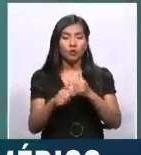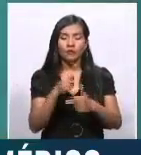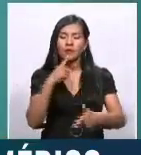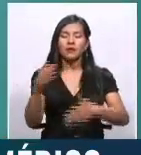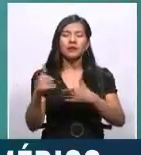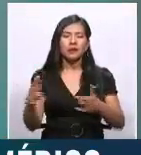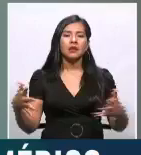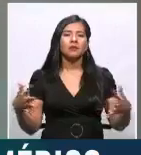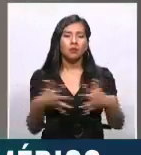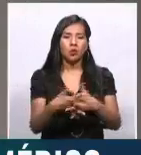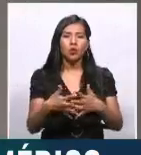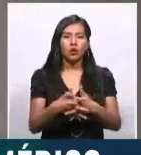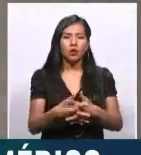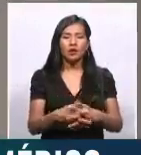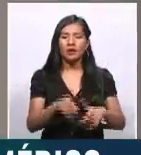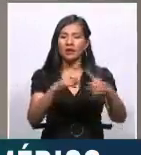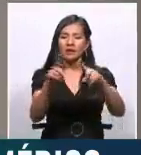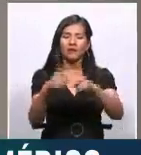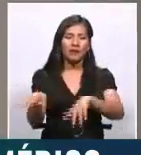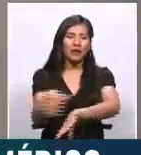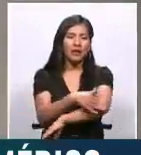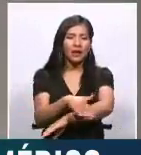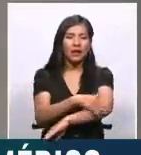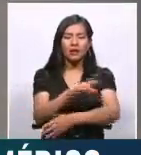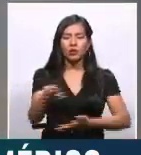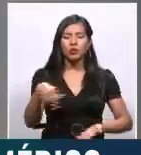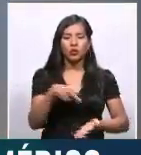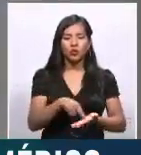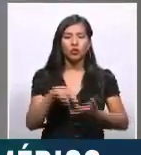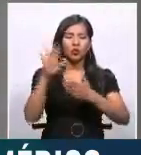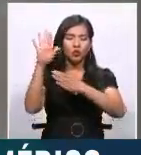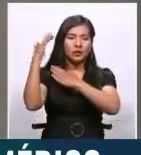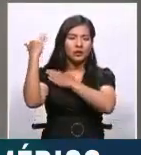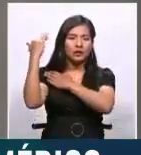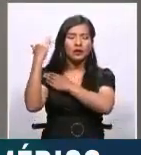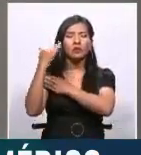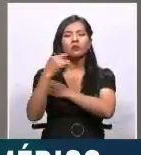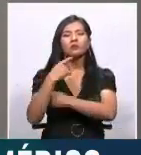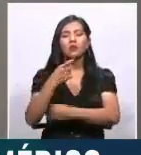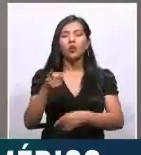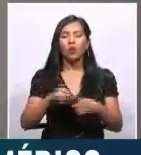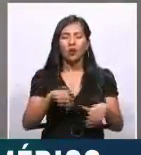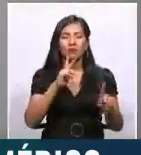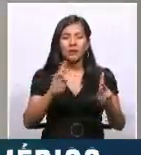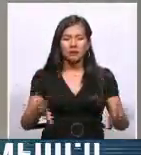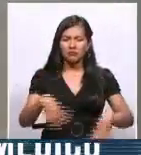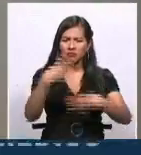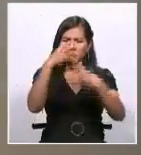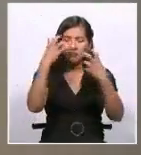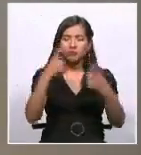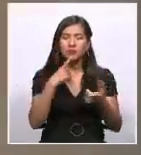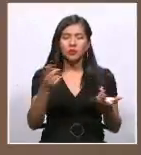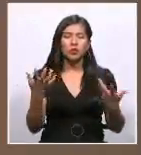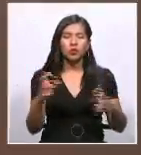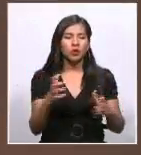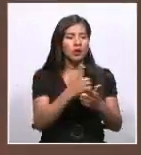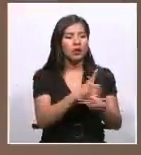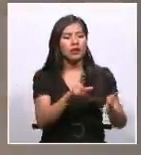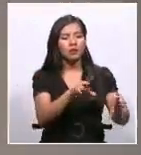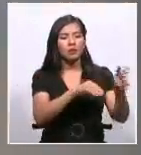que se realizan en distintas calles y rotondas de la ciudad de Santa Cruz, cuando personas con agresividad impiden la libre circulación del